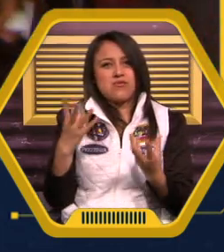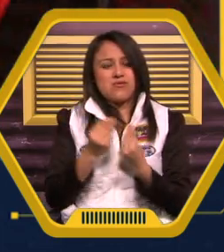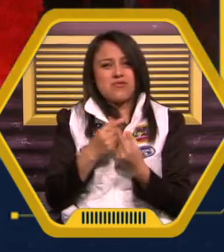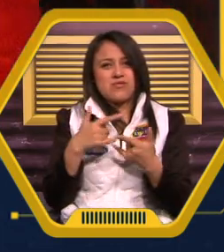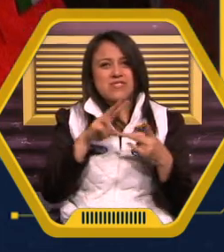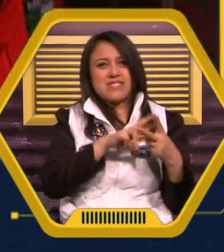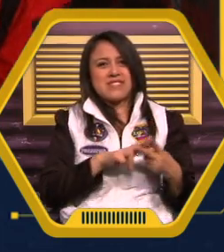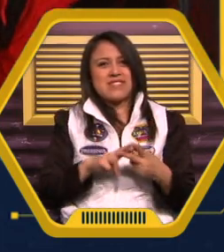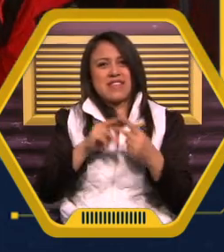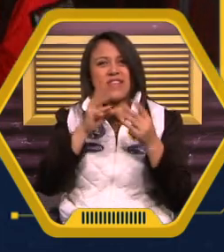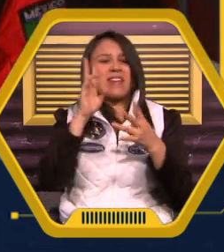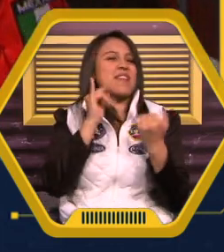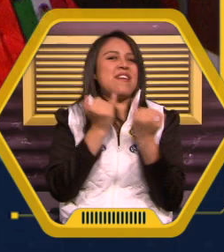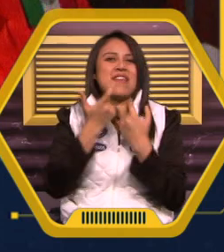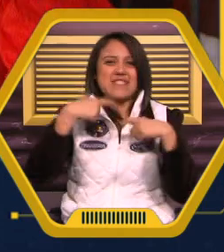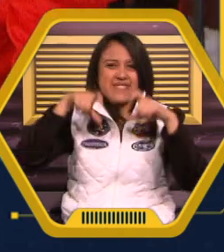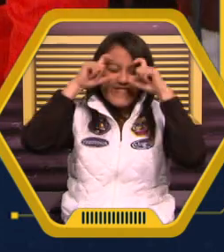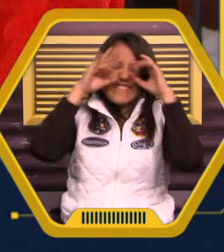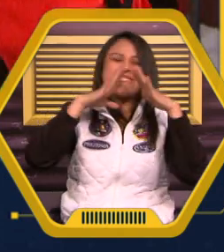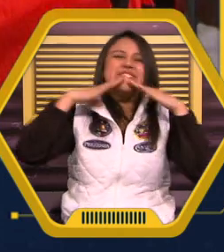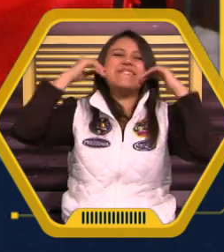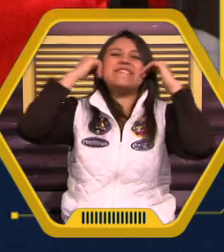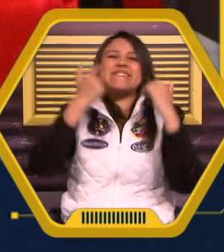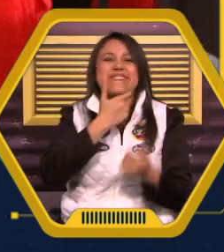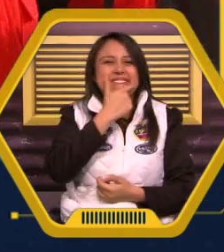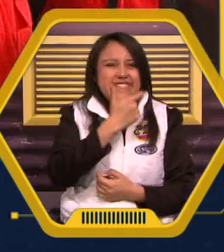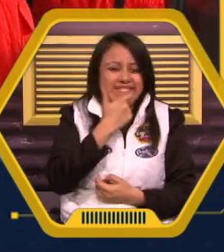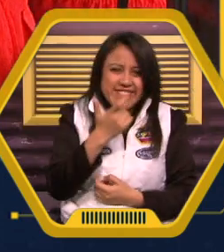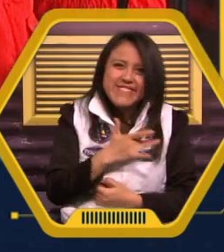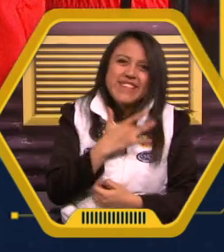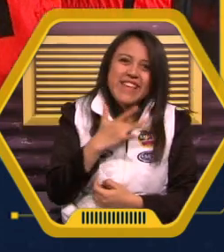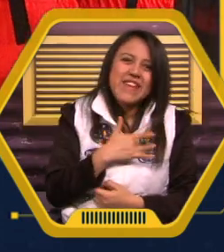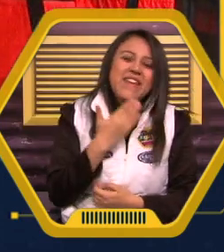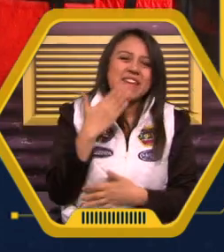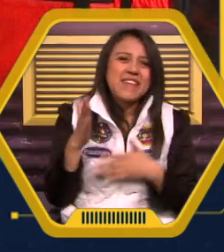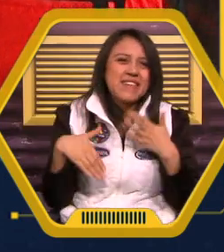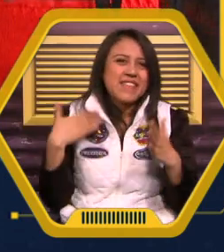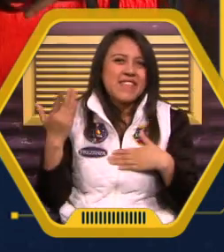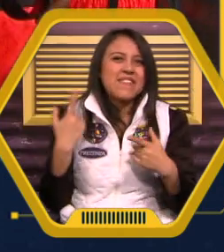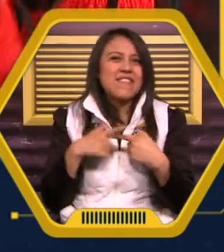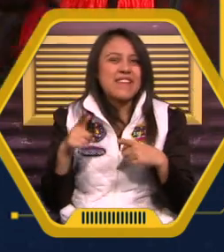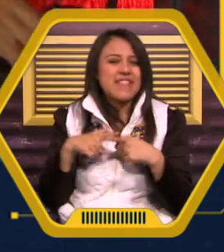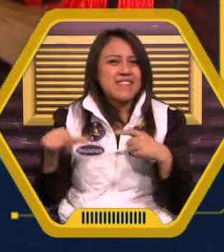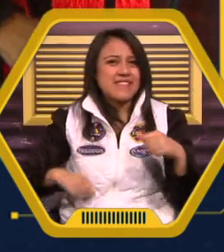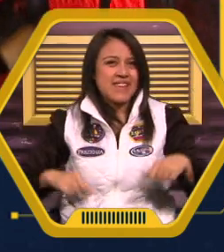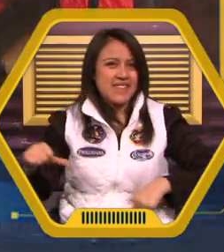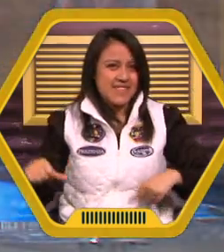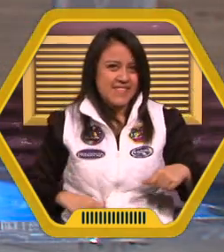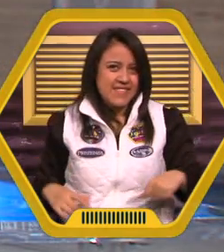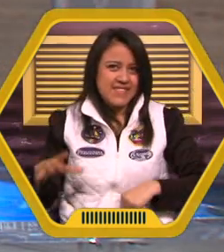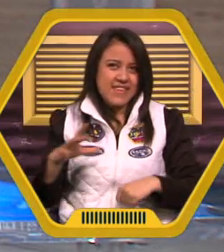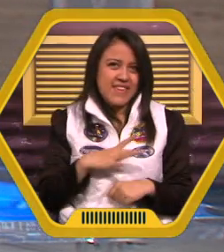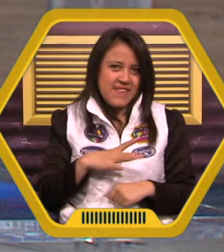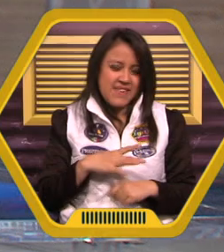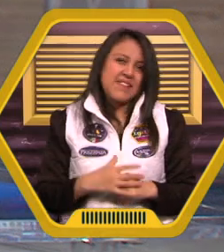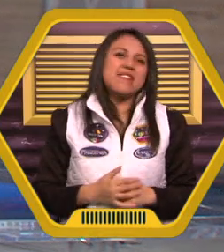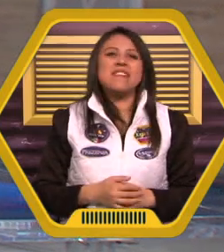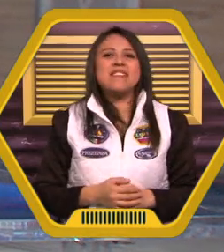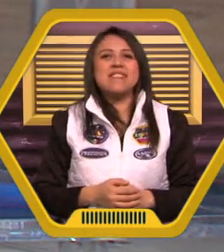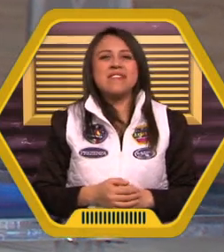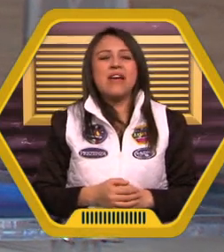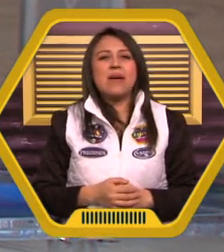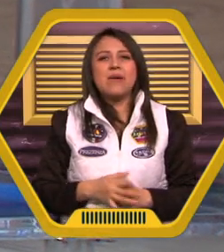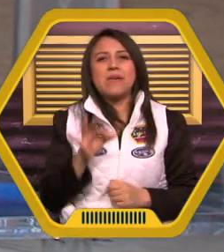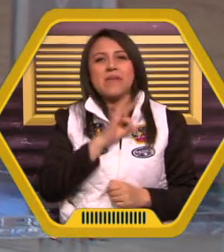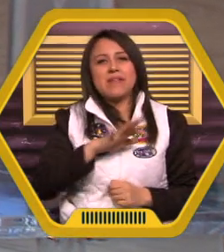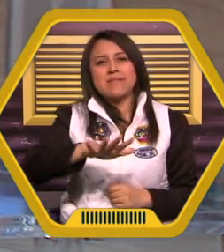Mira la sonrisa. Pues así salimos todos. Salimos risa y risa y disfrutando esta actividad. Pues una actividad que te manda